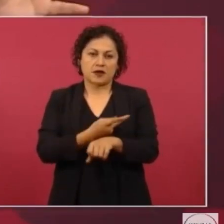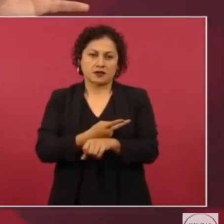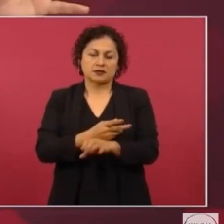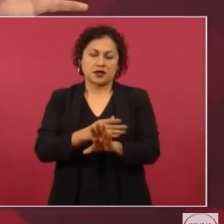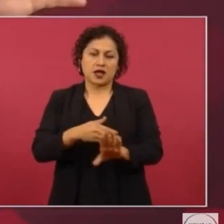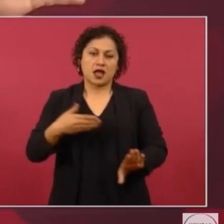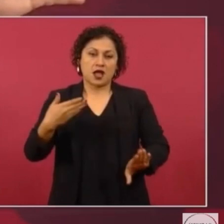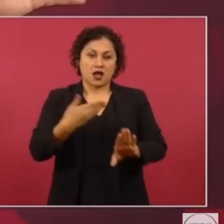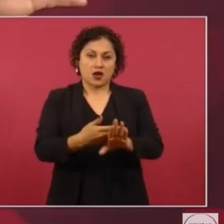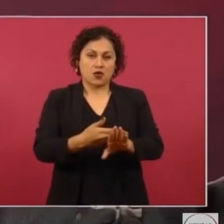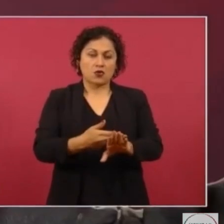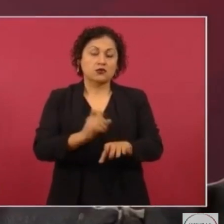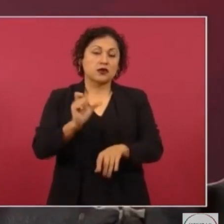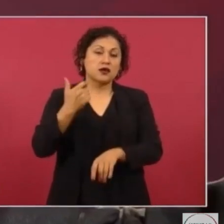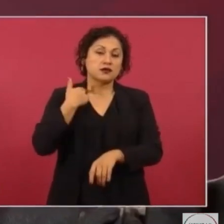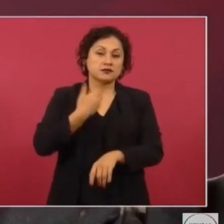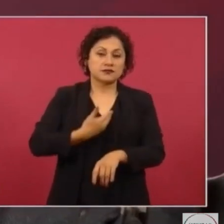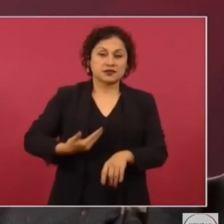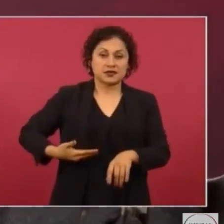Madero,